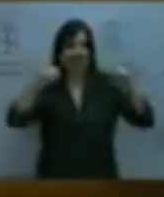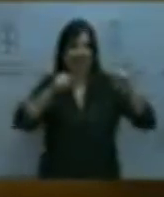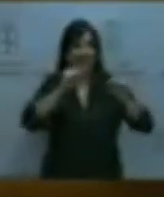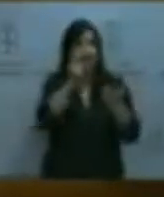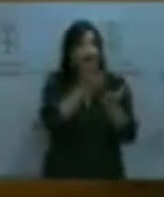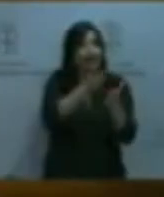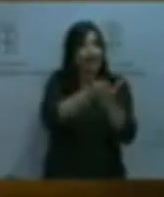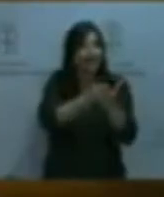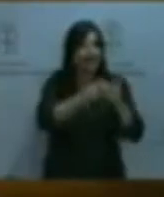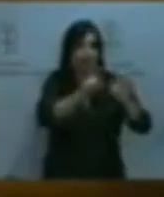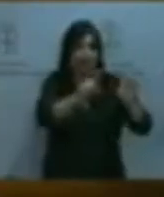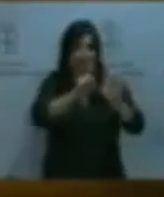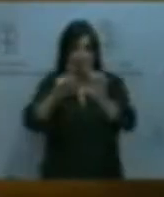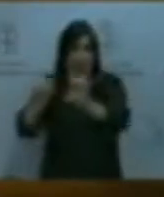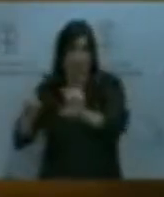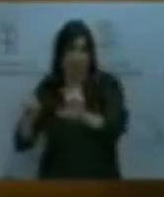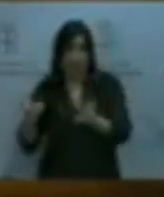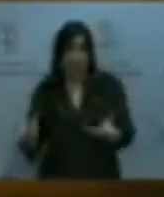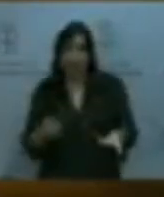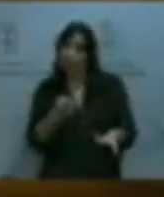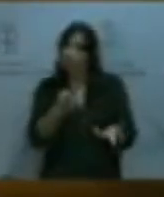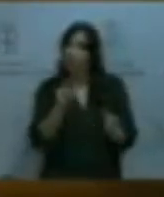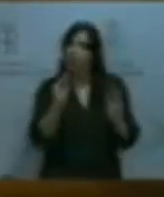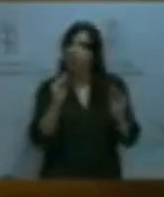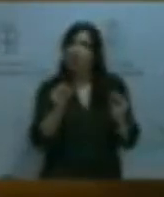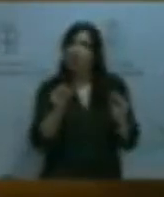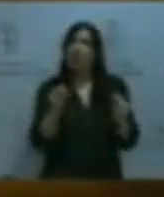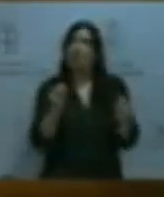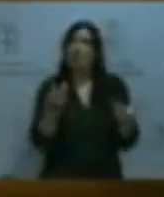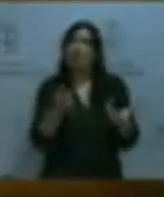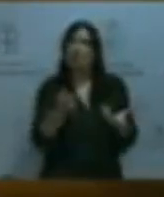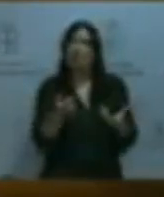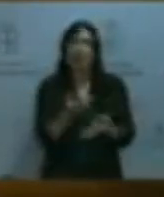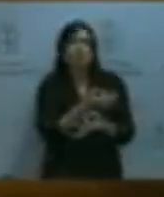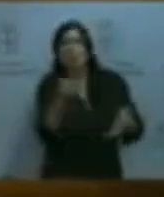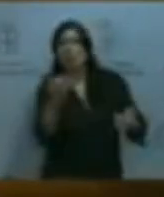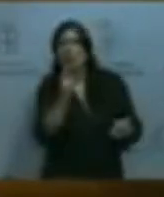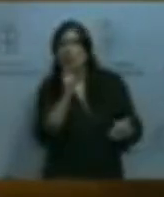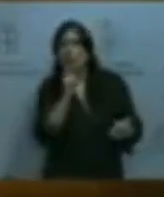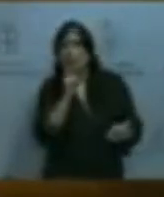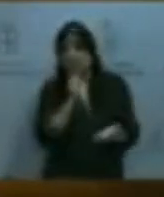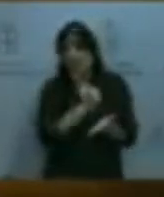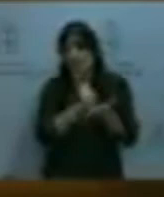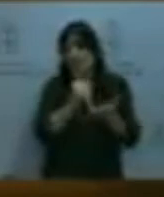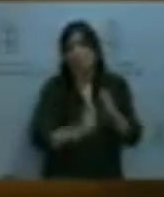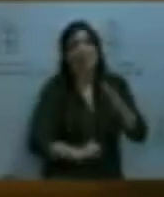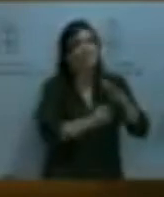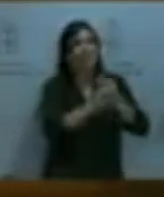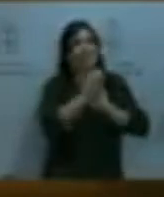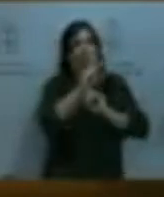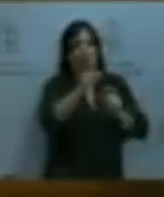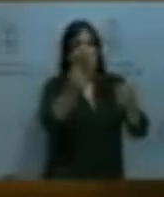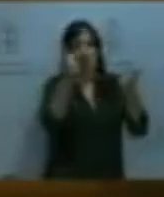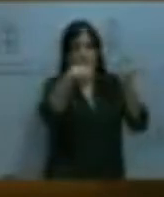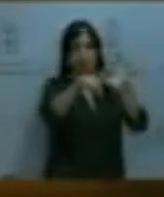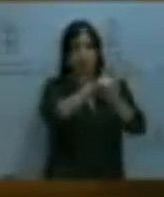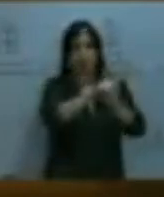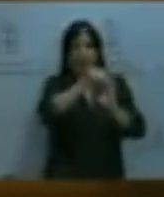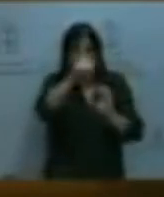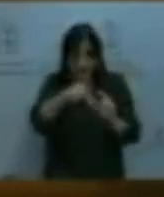puedes limitar la matrícula de 12 alumnos señor consejero lo tenemos aquí en asturias no lo aprovechamos